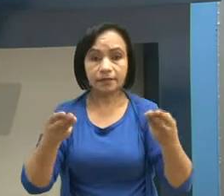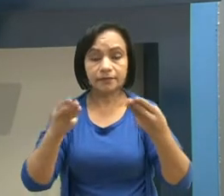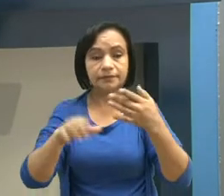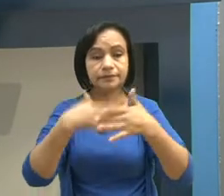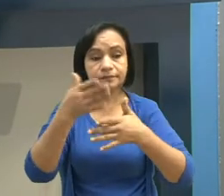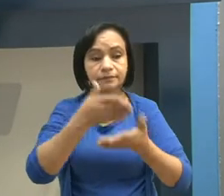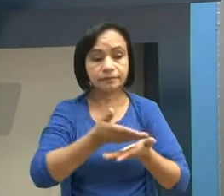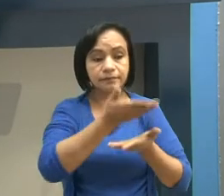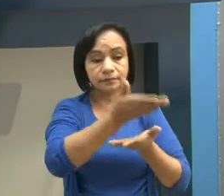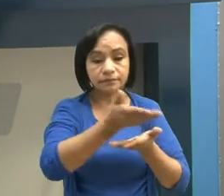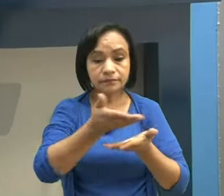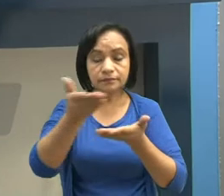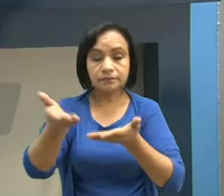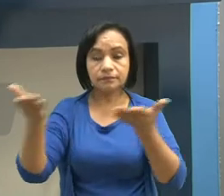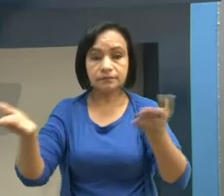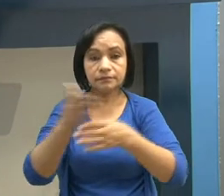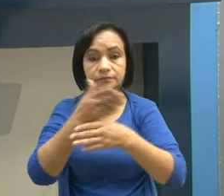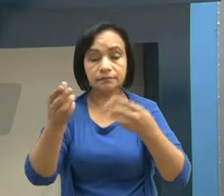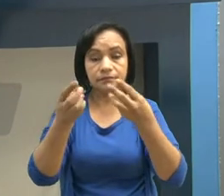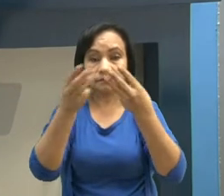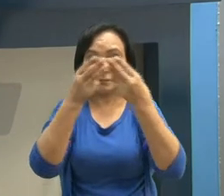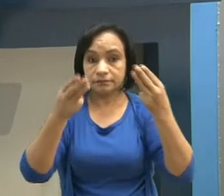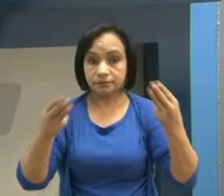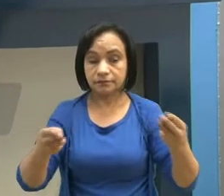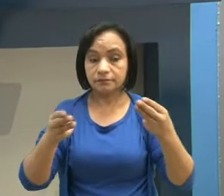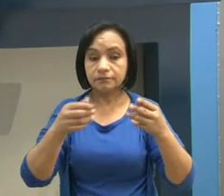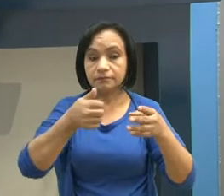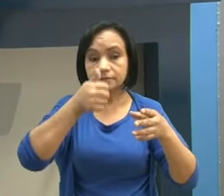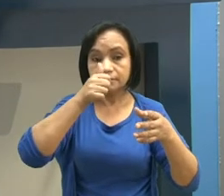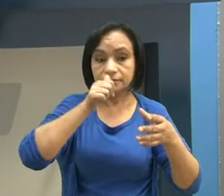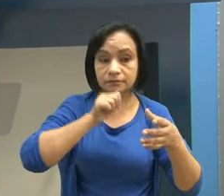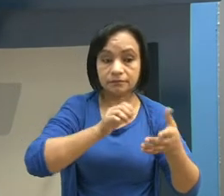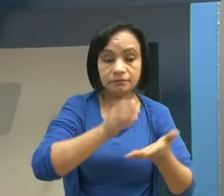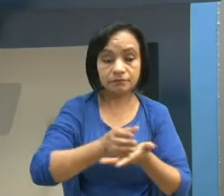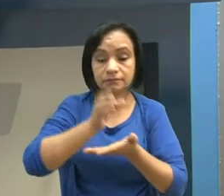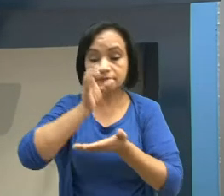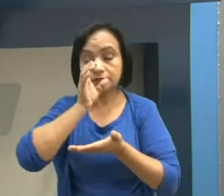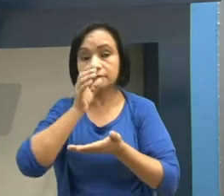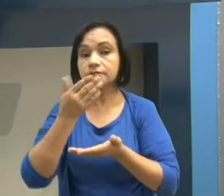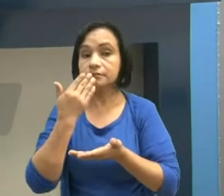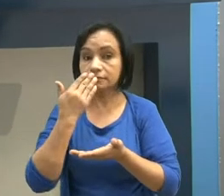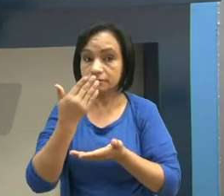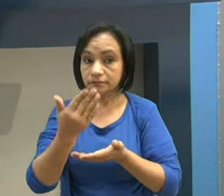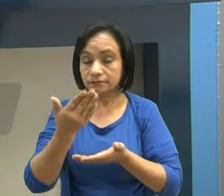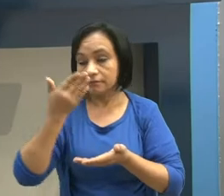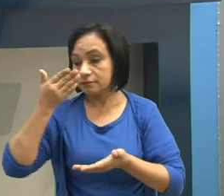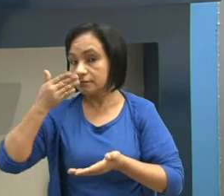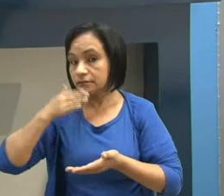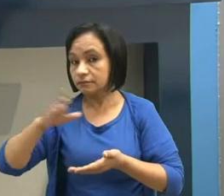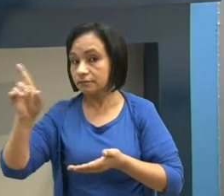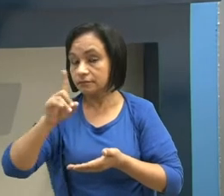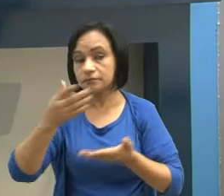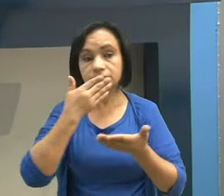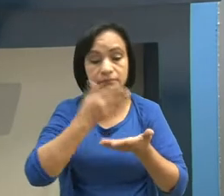distribución periódica de estos productos para asegurar que el agua que está llegando a nuestra familia sea un agua realmente